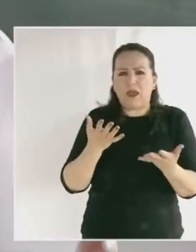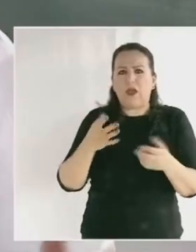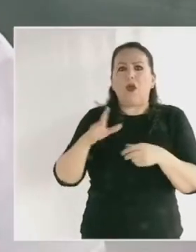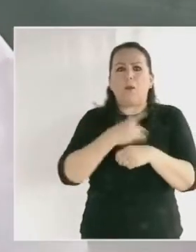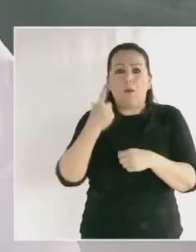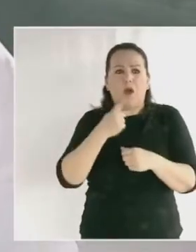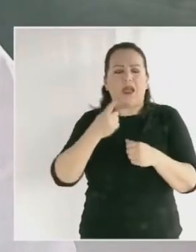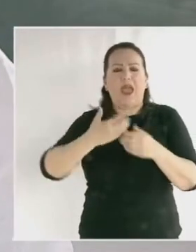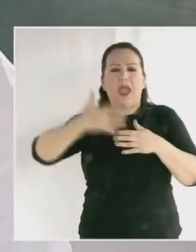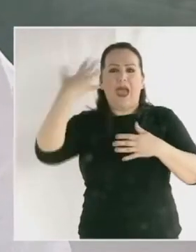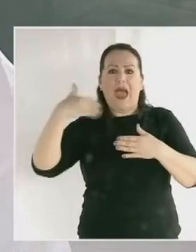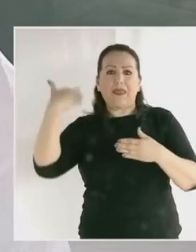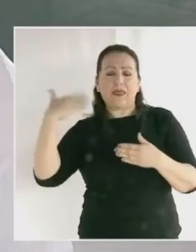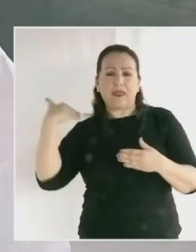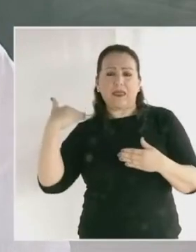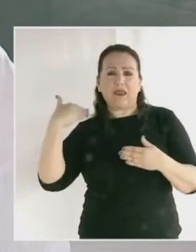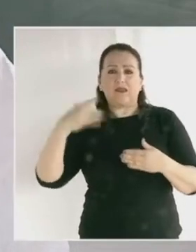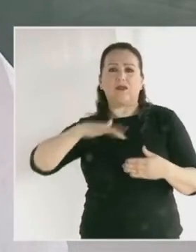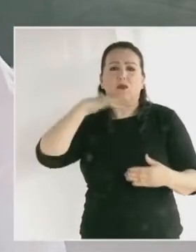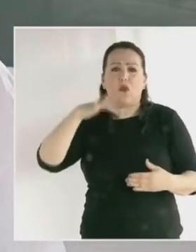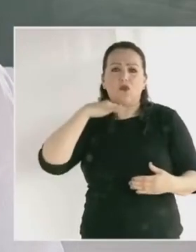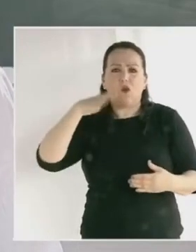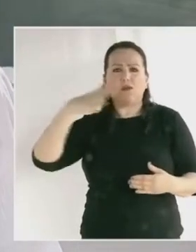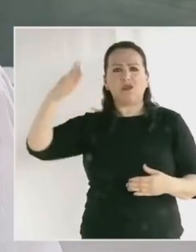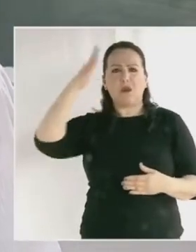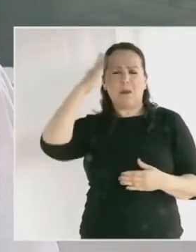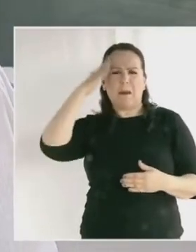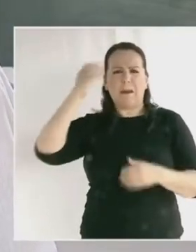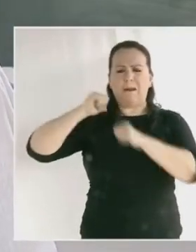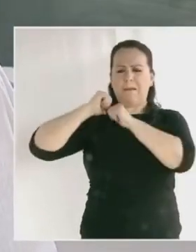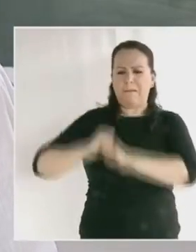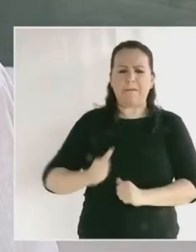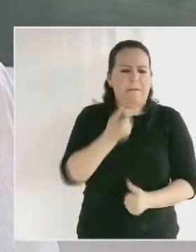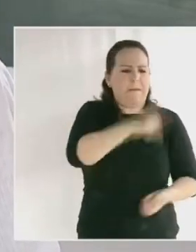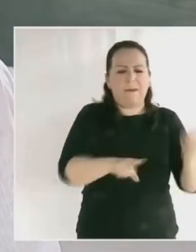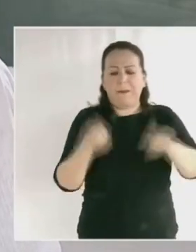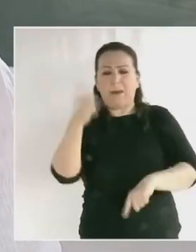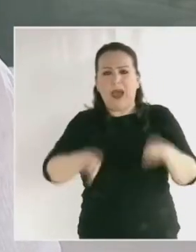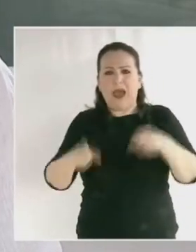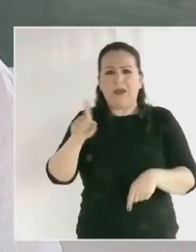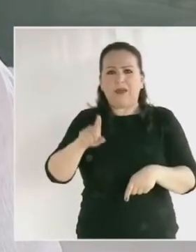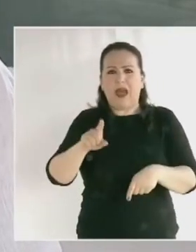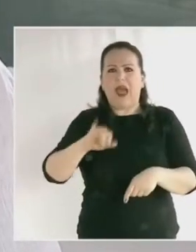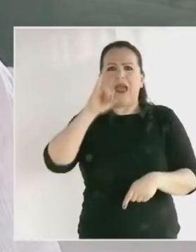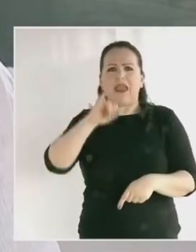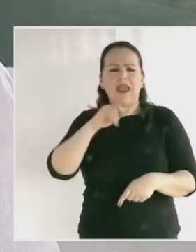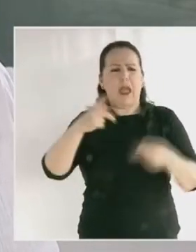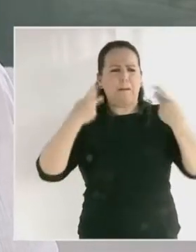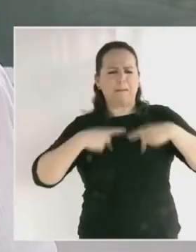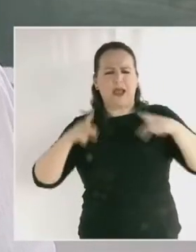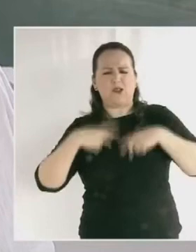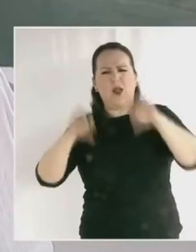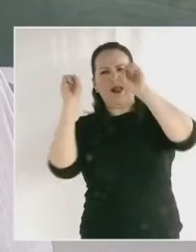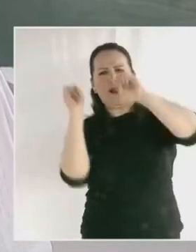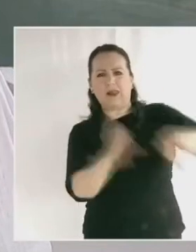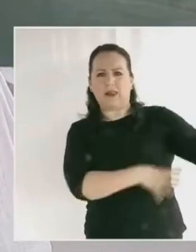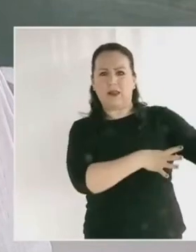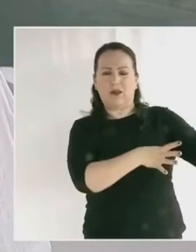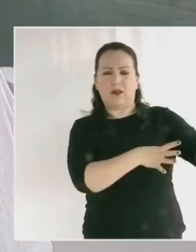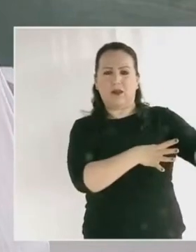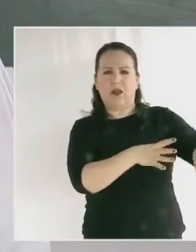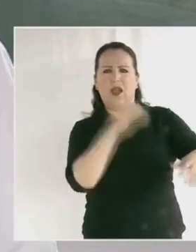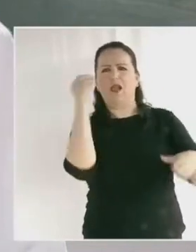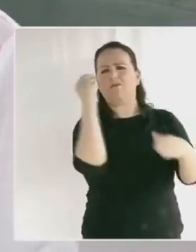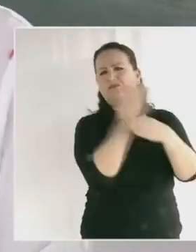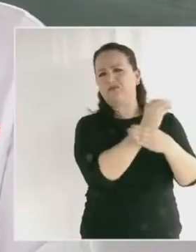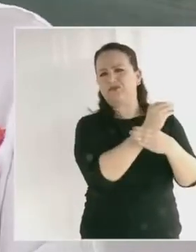imperaba la corrupción y porque se abandonó al pueblo, se le dio la espalda a